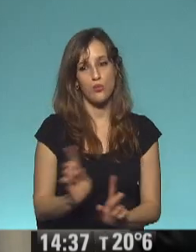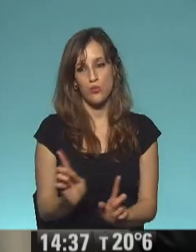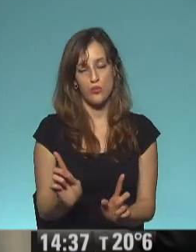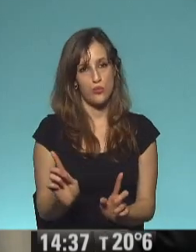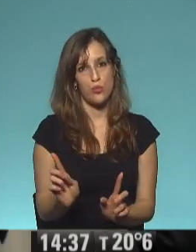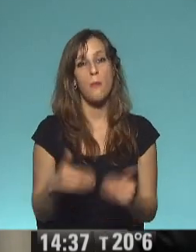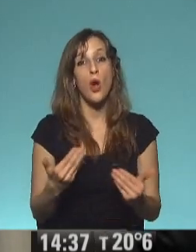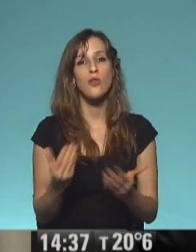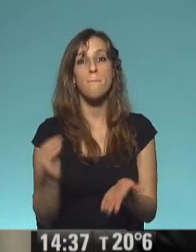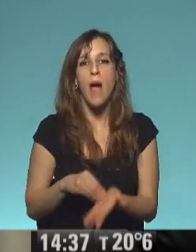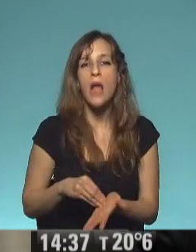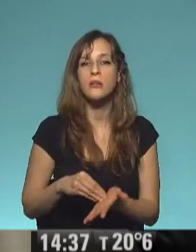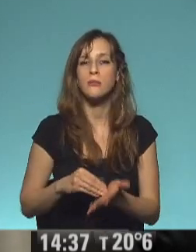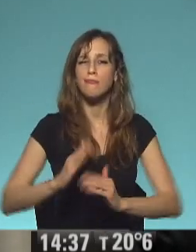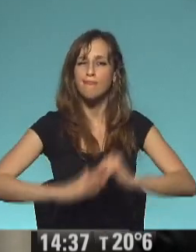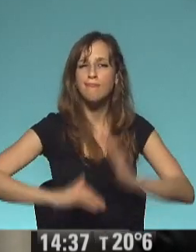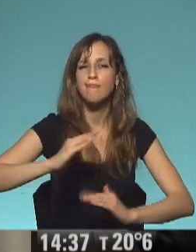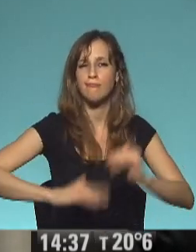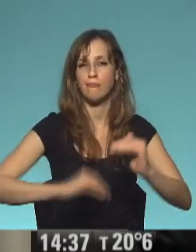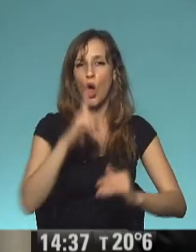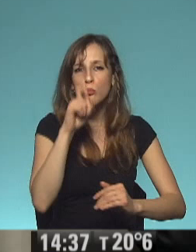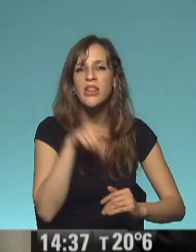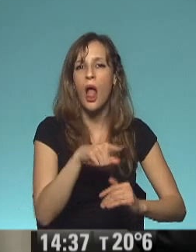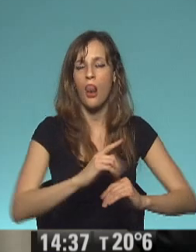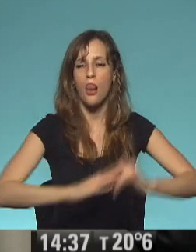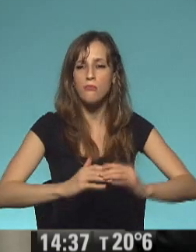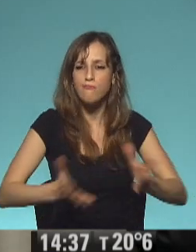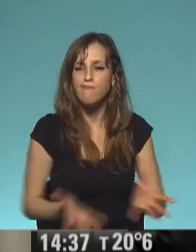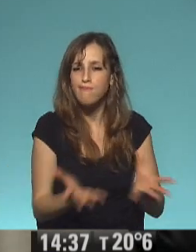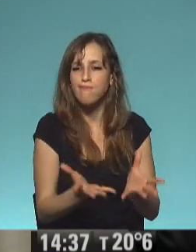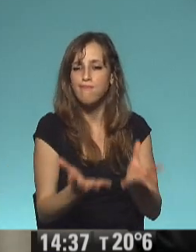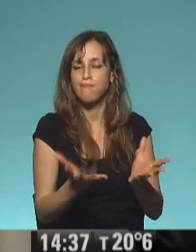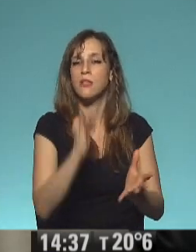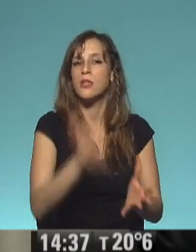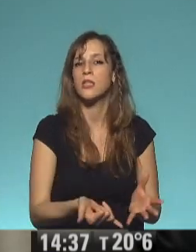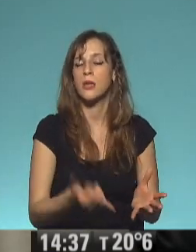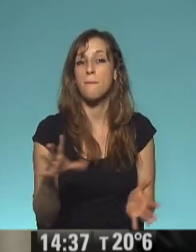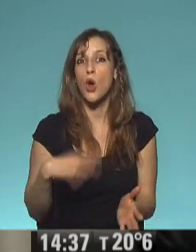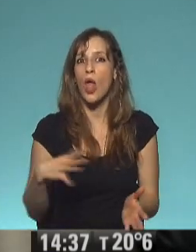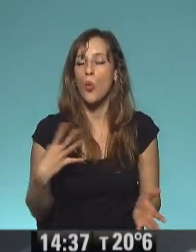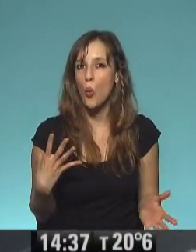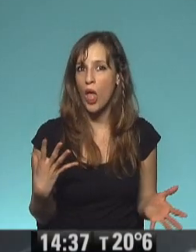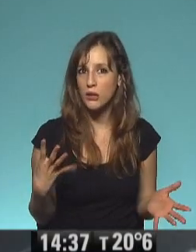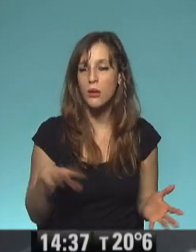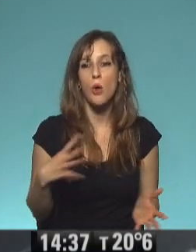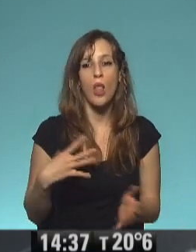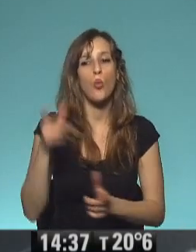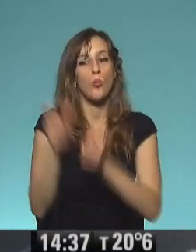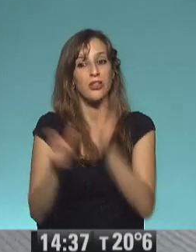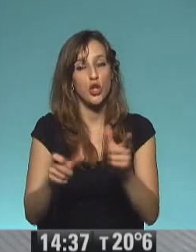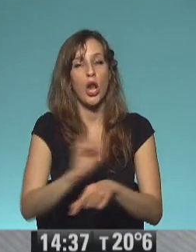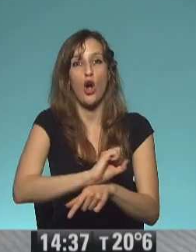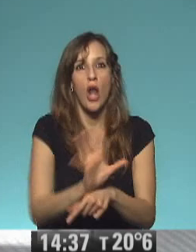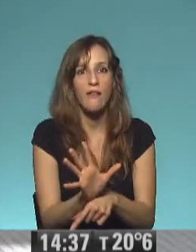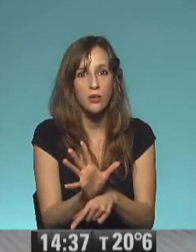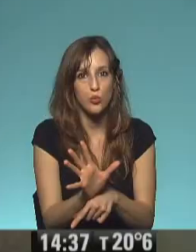construcción de hospitales, en buscar lugares y espacios donde poner camas para atender eventuales casos. Y